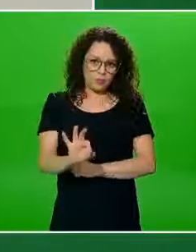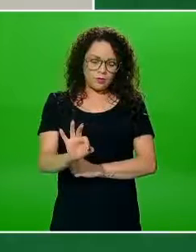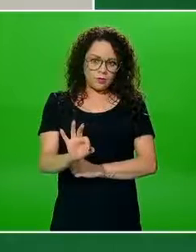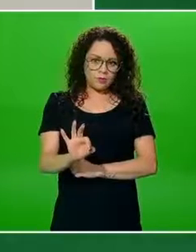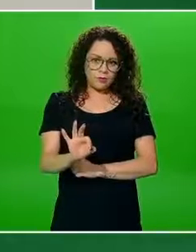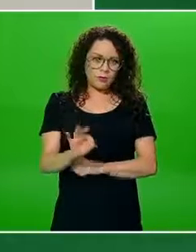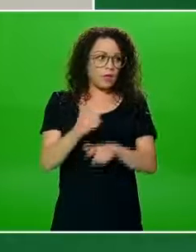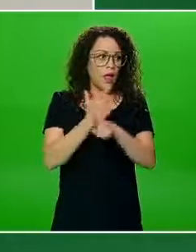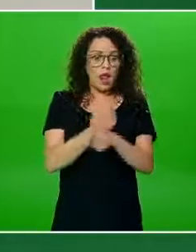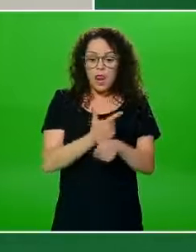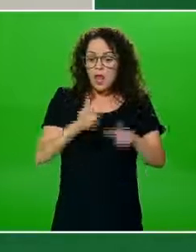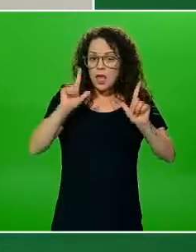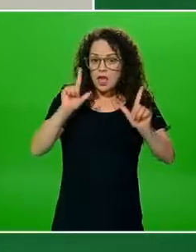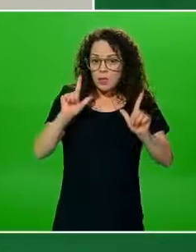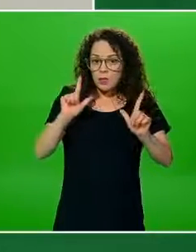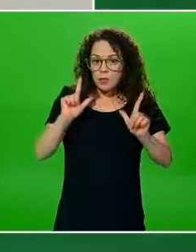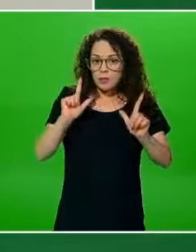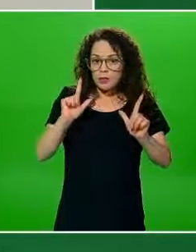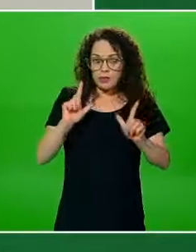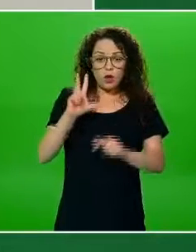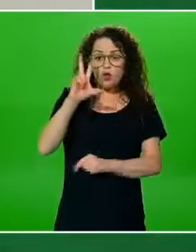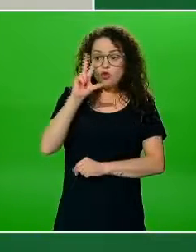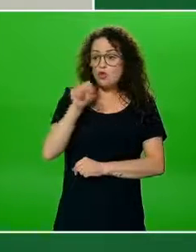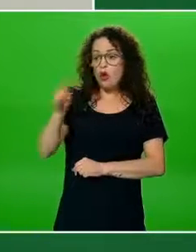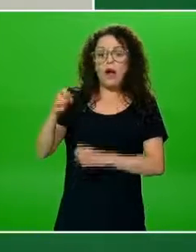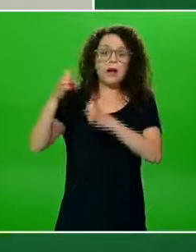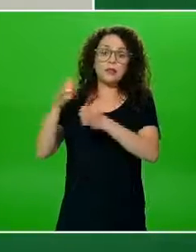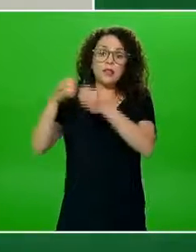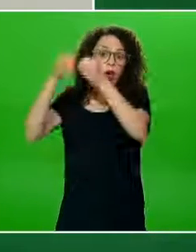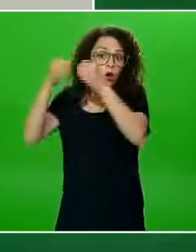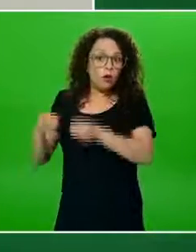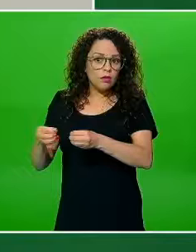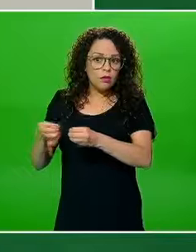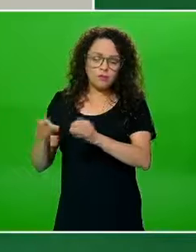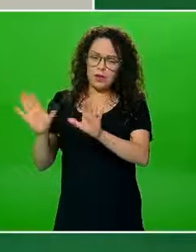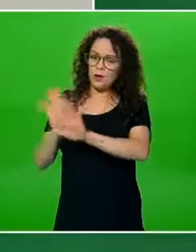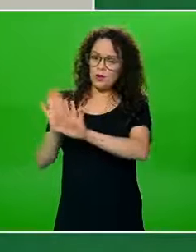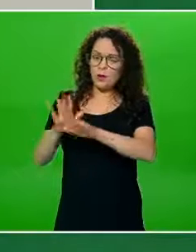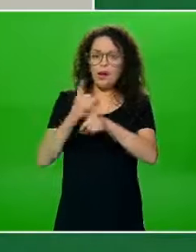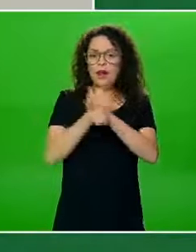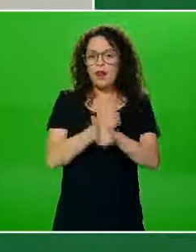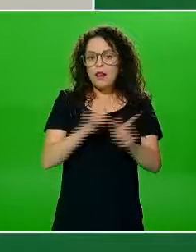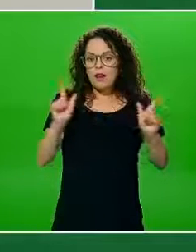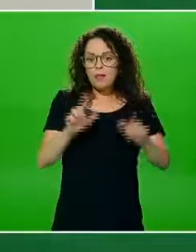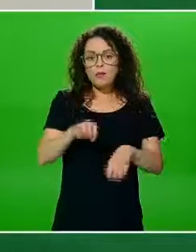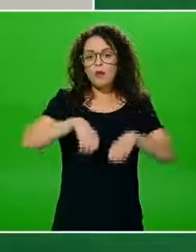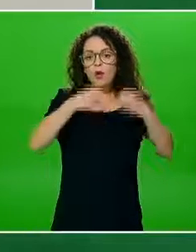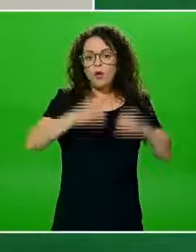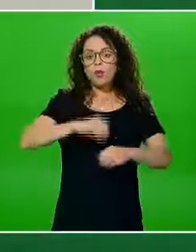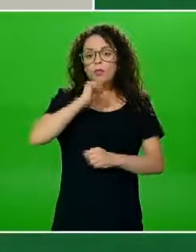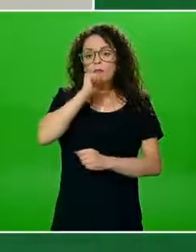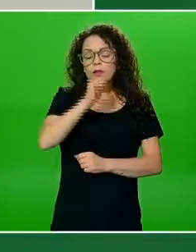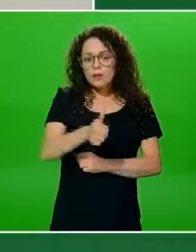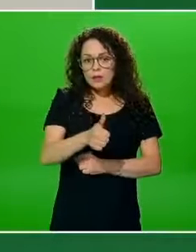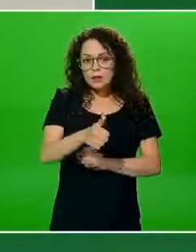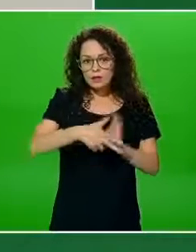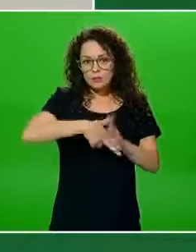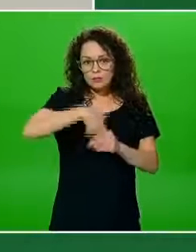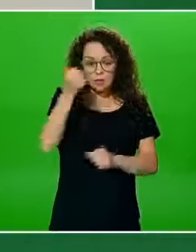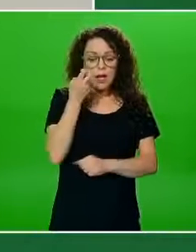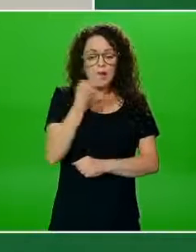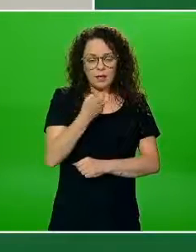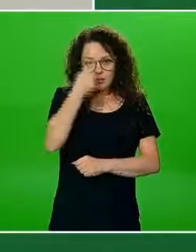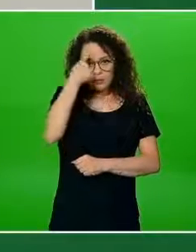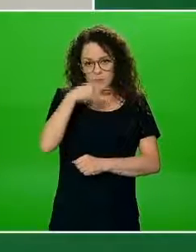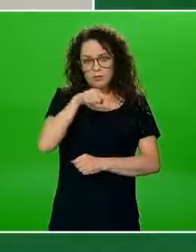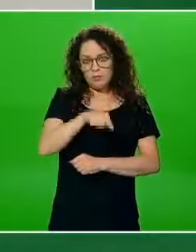no estamos hablando obviamente de las que ya tienen pacientes en un momento determinado operando. Entonces, esto obviamente ya es